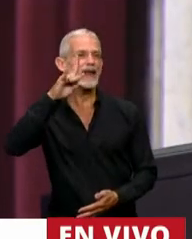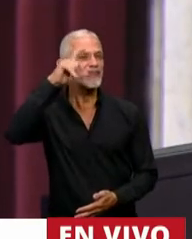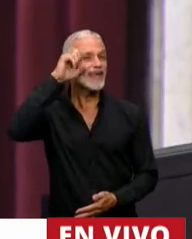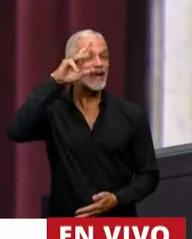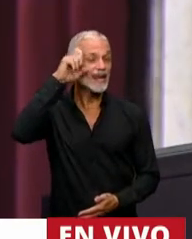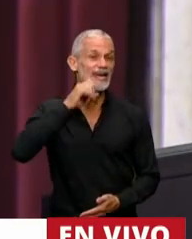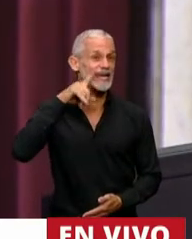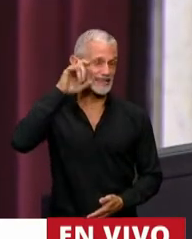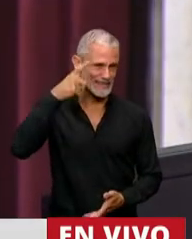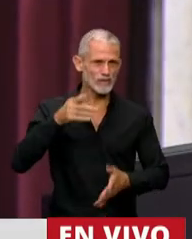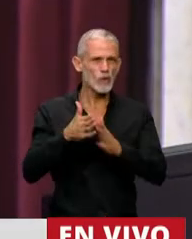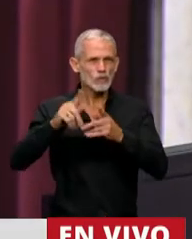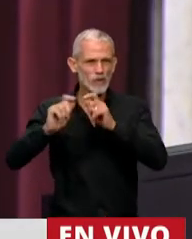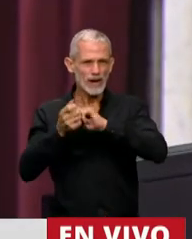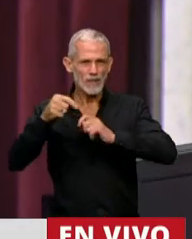Aires.